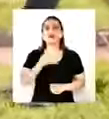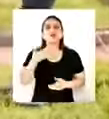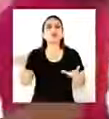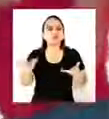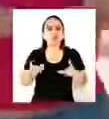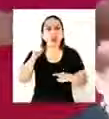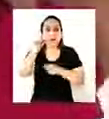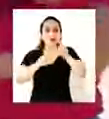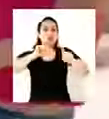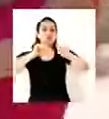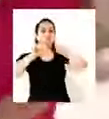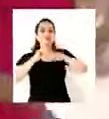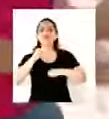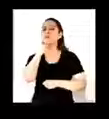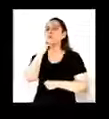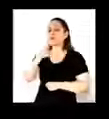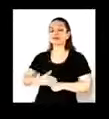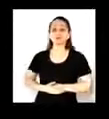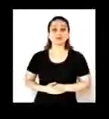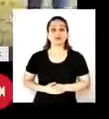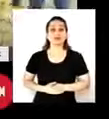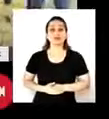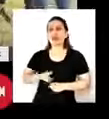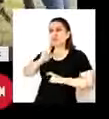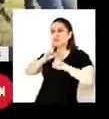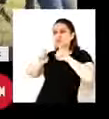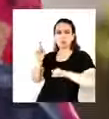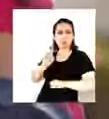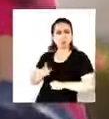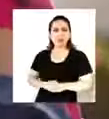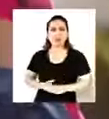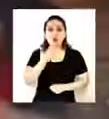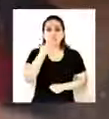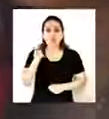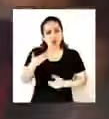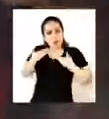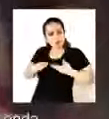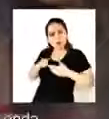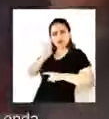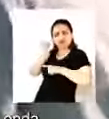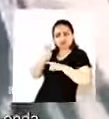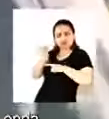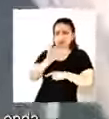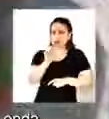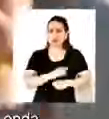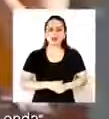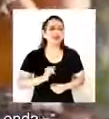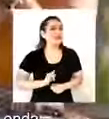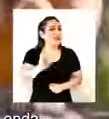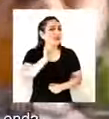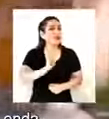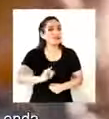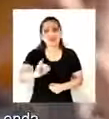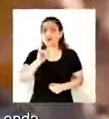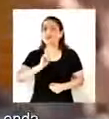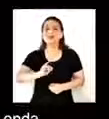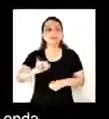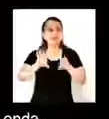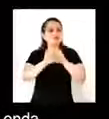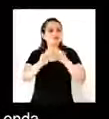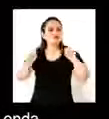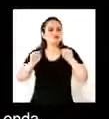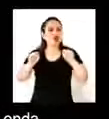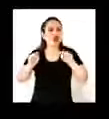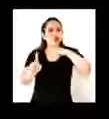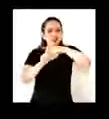no está ni ahí con los haters, no tira mala onda, no reenvía chistes hirientes Y siempre, pero siempre, está ready